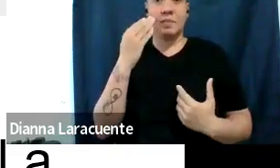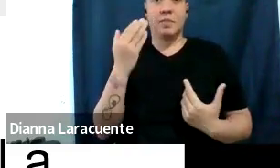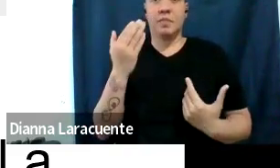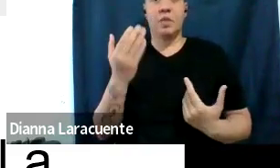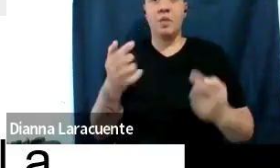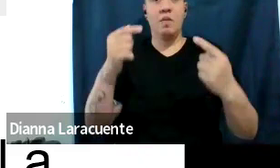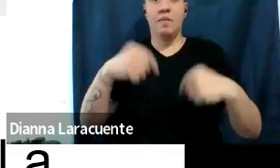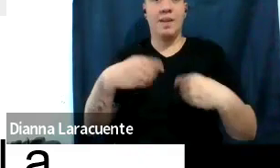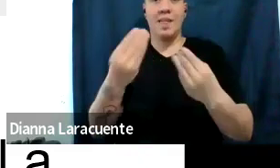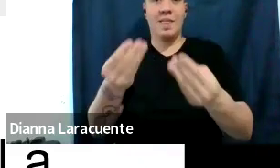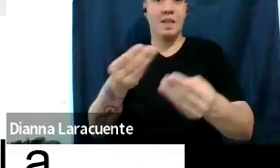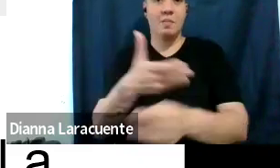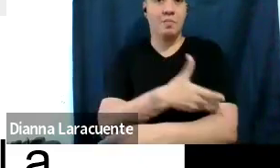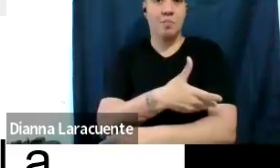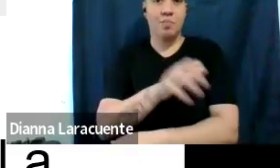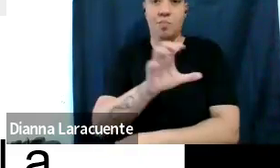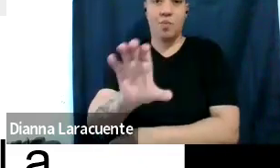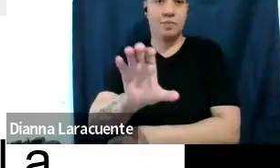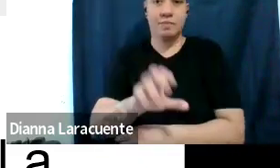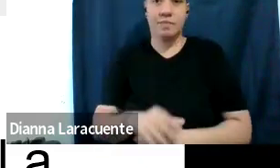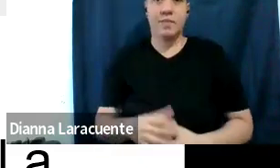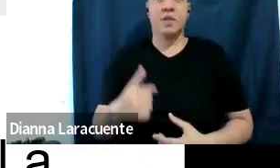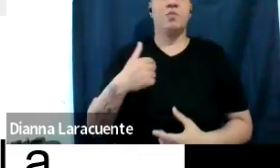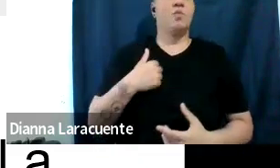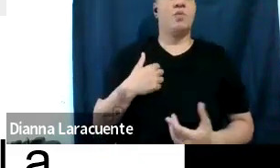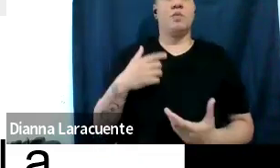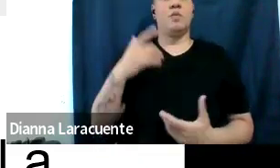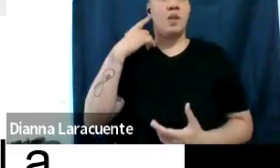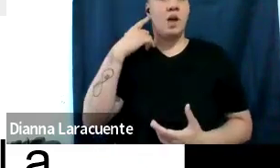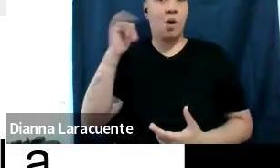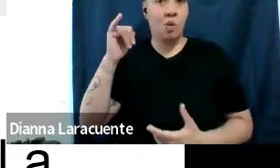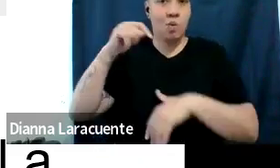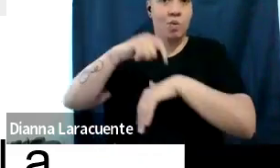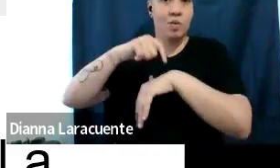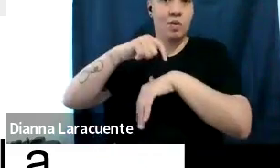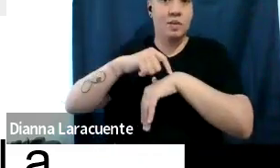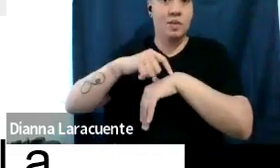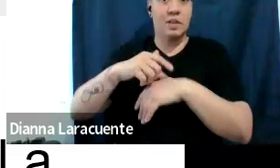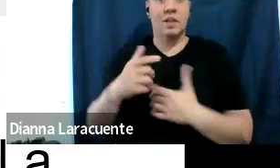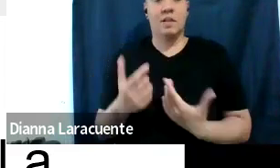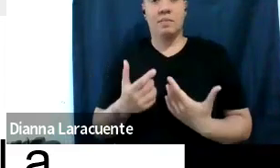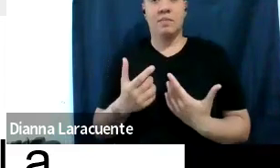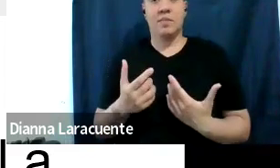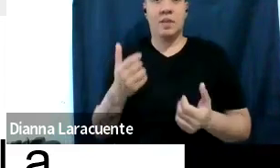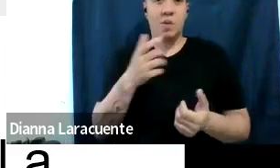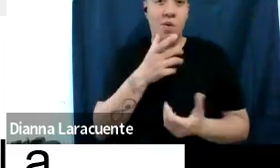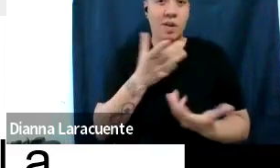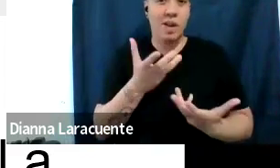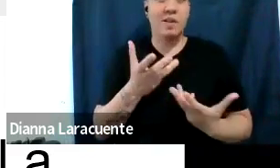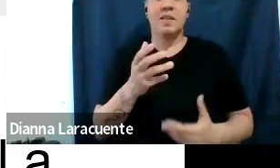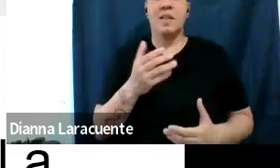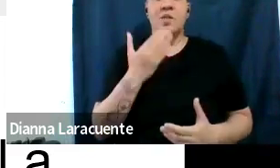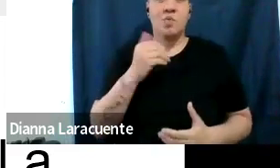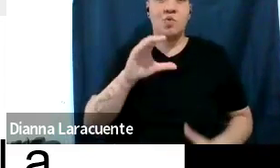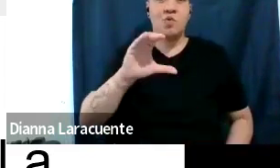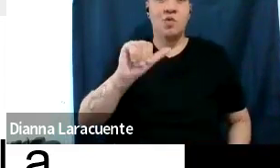a dar poderes, venían a ocuparse del oro de la época. ¿Cuál era el petróleo de la época? La caña. Y